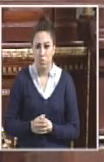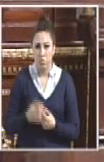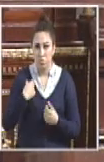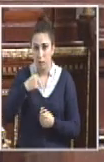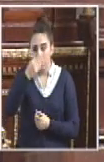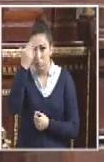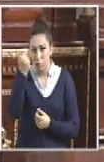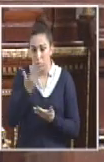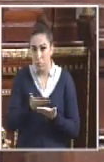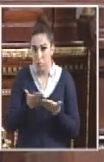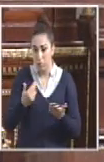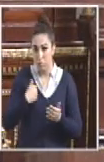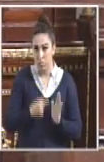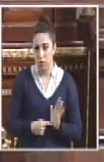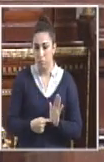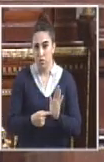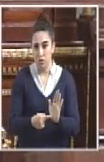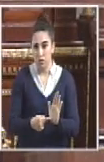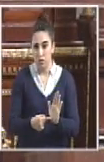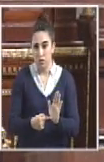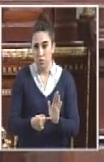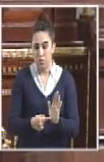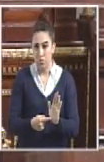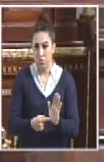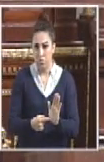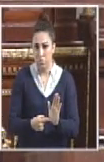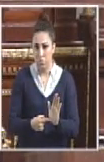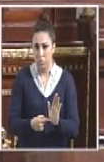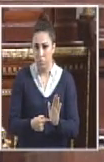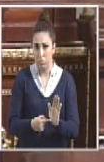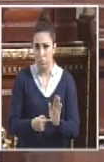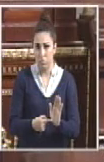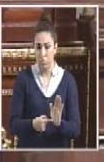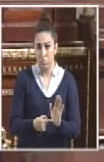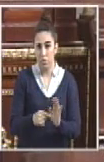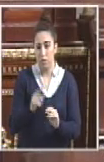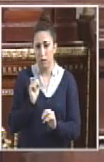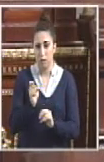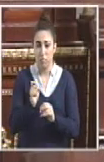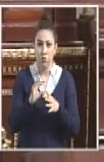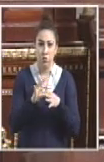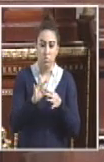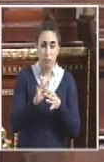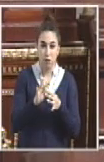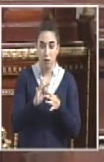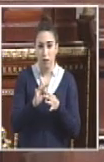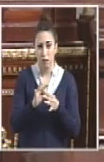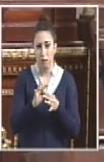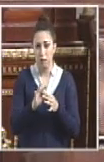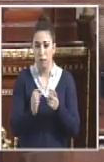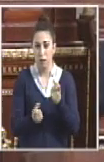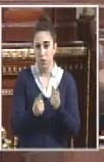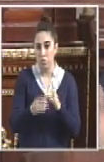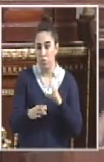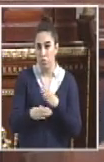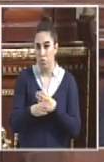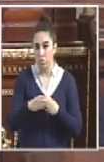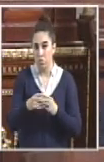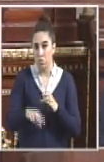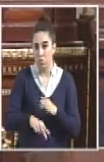esta presentación estoy bordando en el vacío, porque es